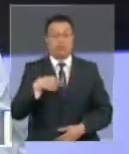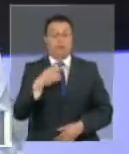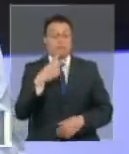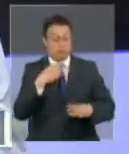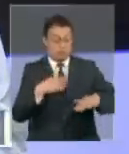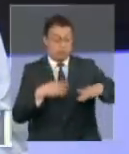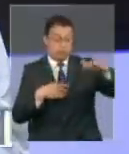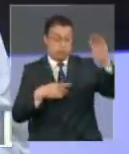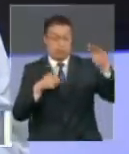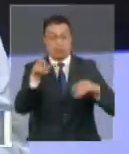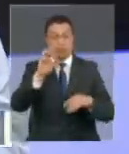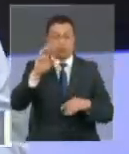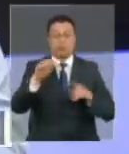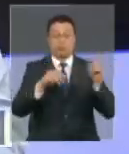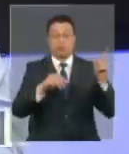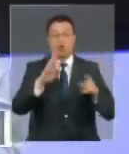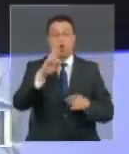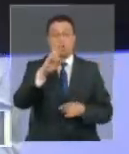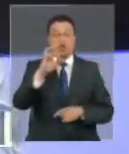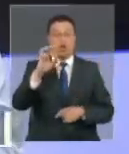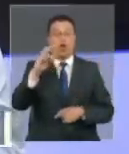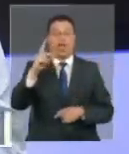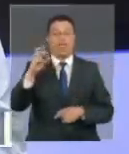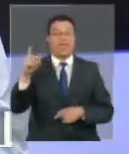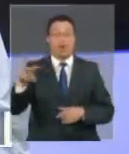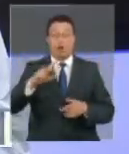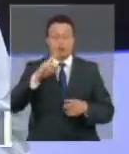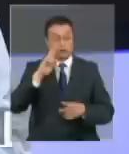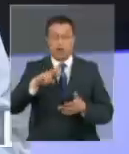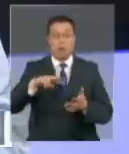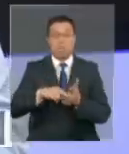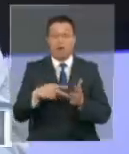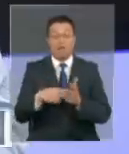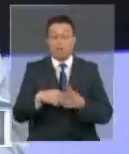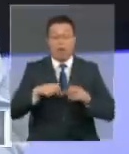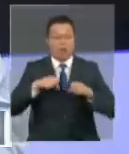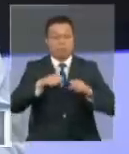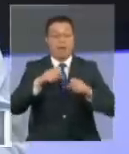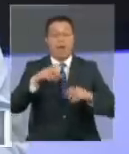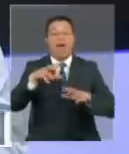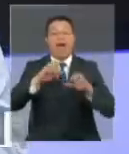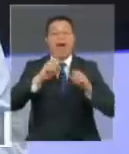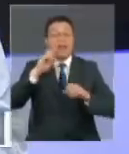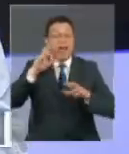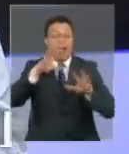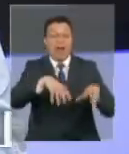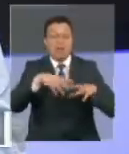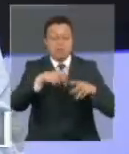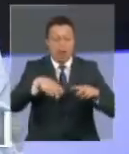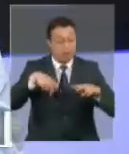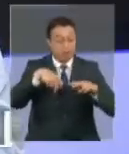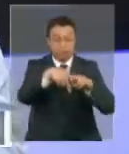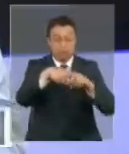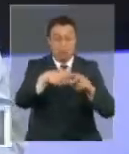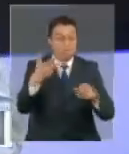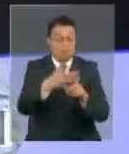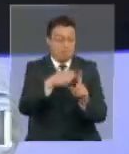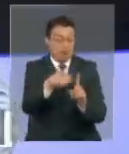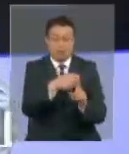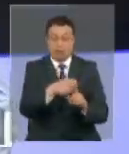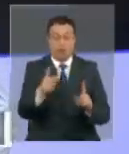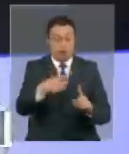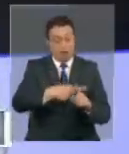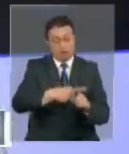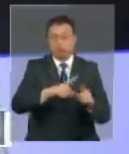sur. Allá el rodeo se desarrolla sin ningún problema, no hay maltrato animal, esa es mi posición, pero como en Recoleta no tenemos